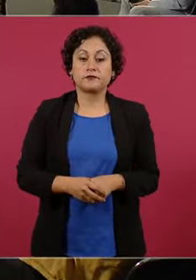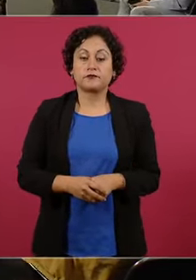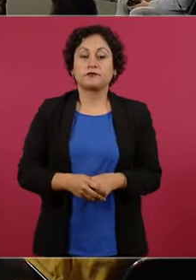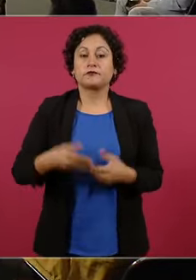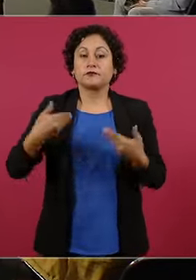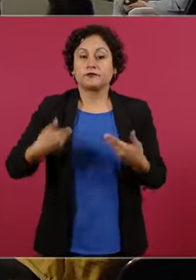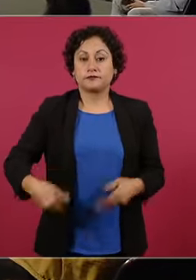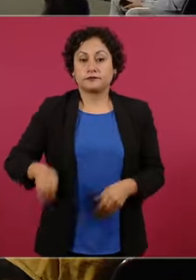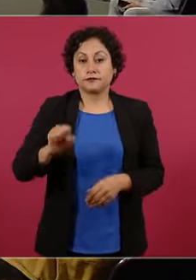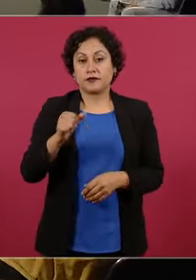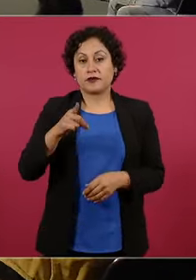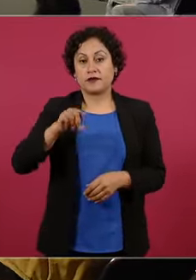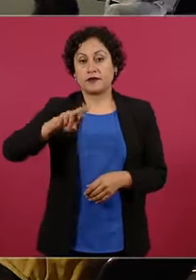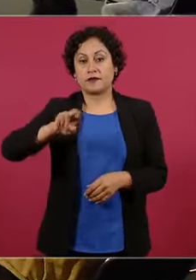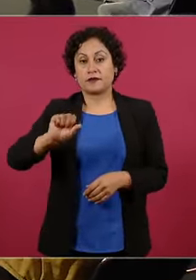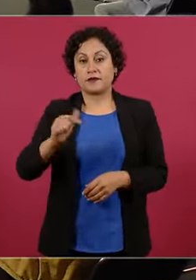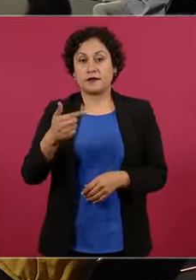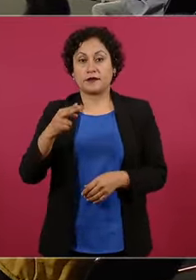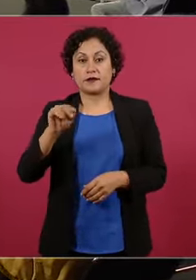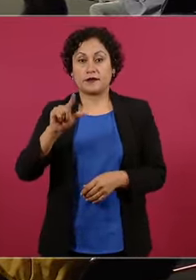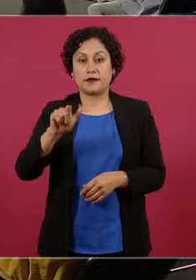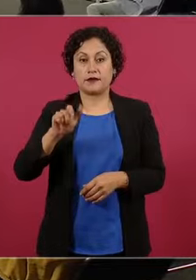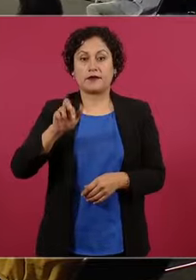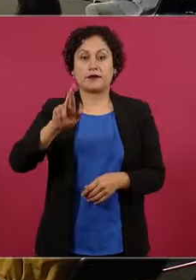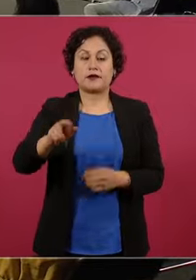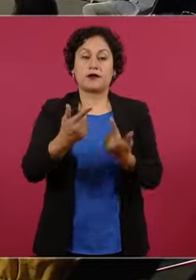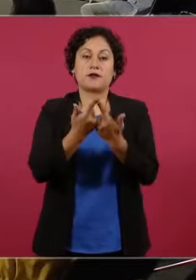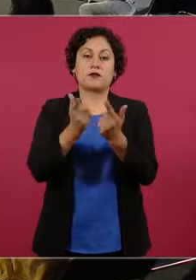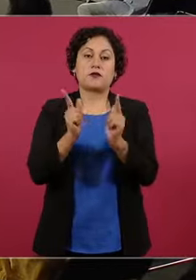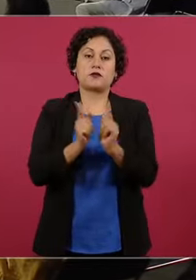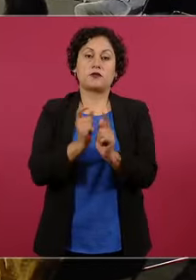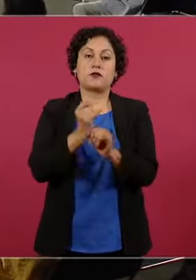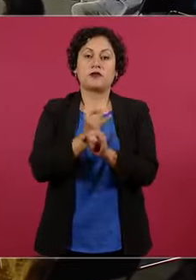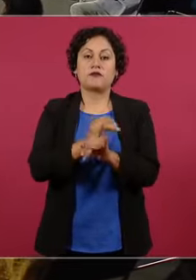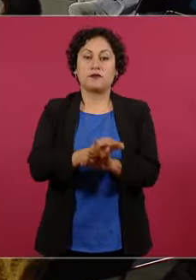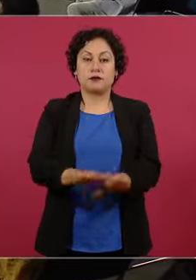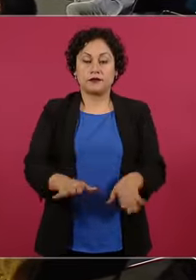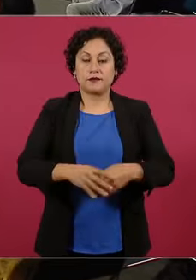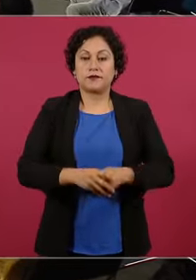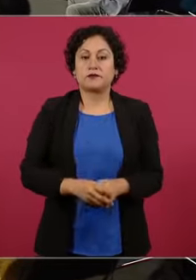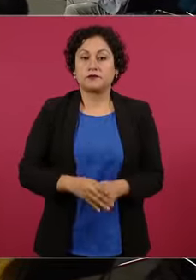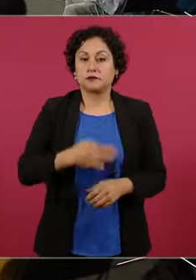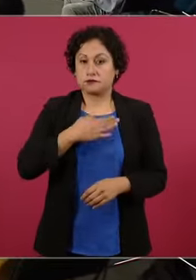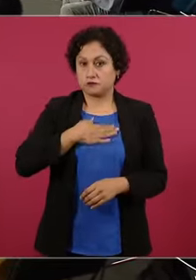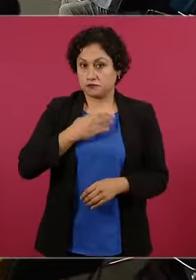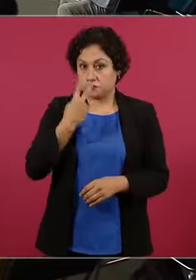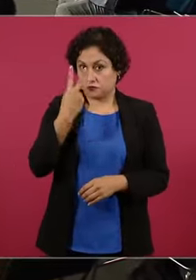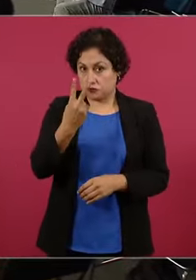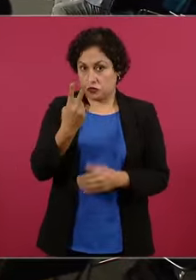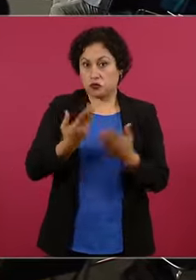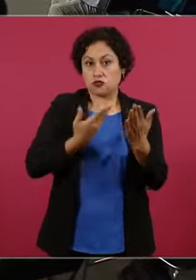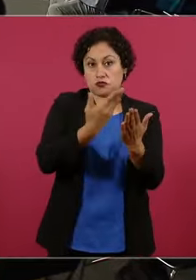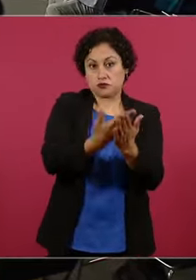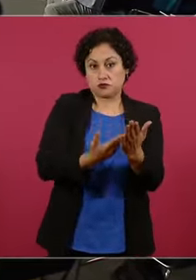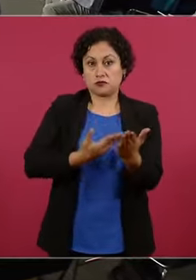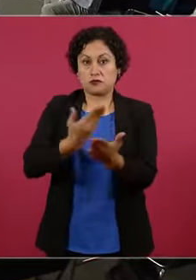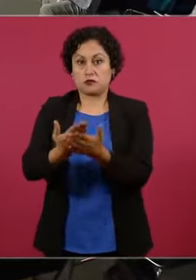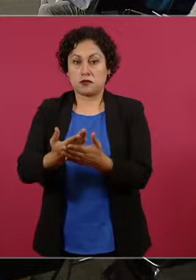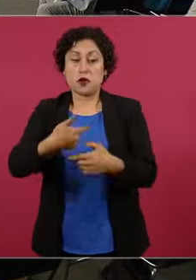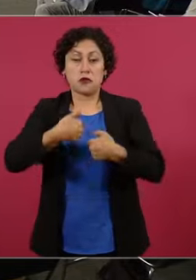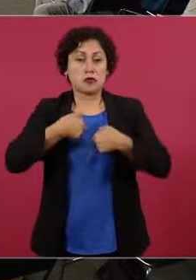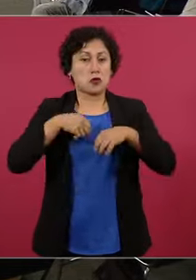Sandra Aguilar, de AE Grupo Informativo. Haré dos posicionamientos. Yo no soy servidor público, solamente